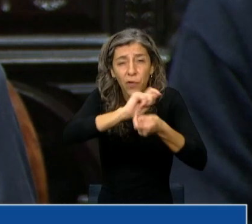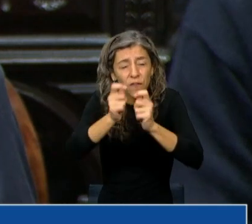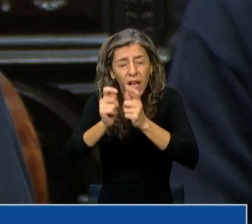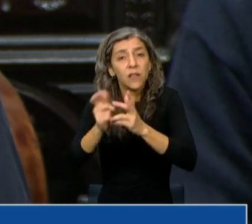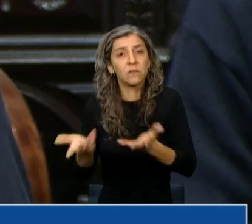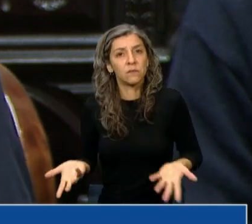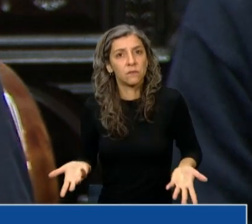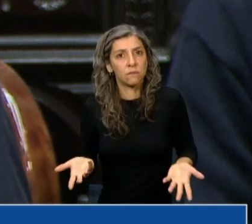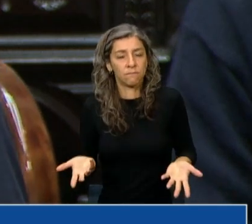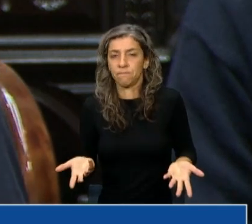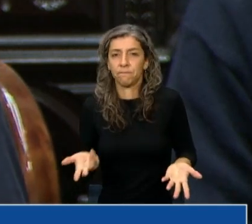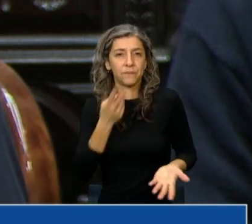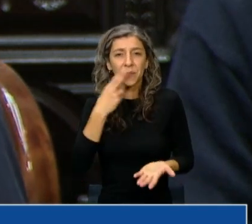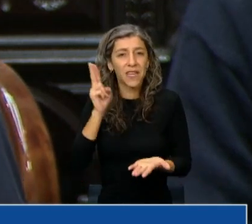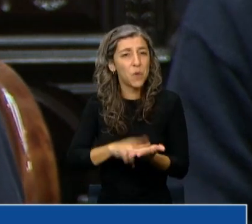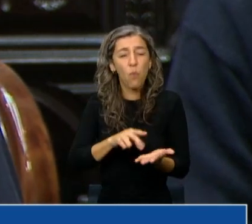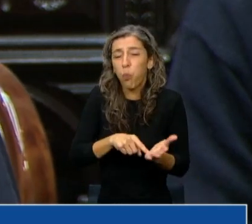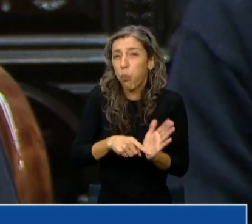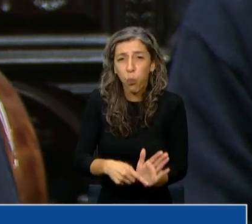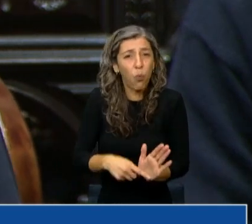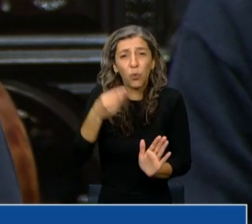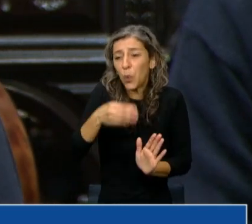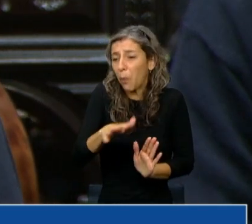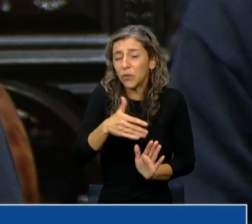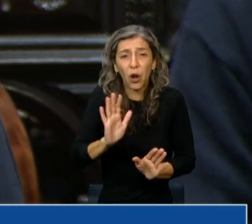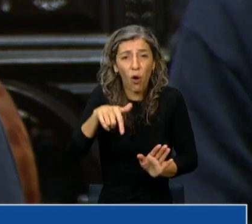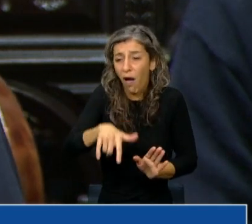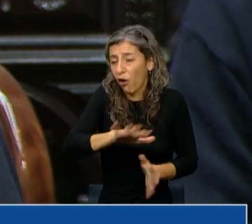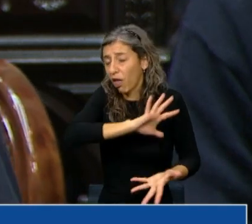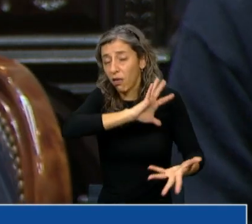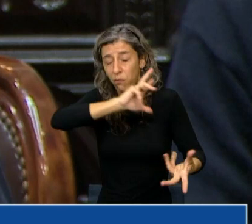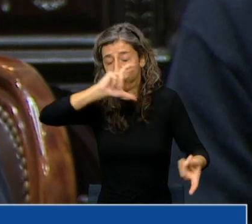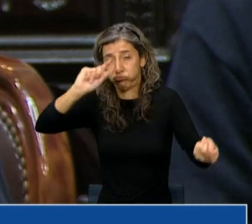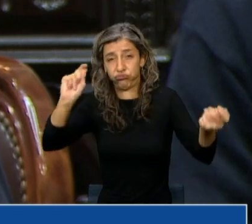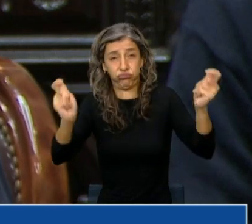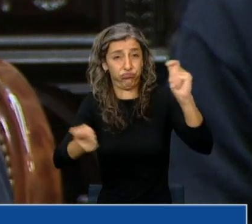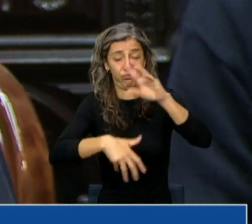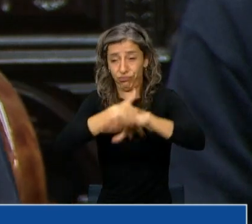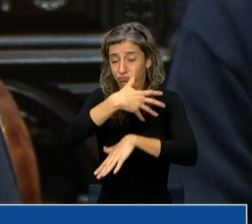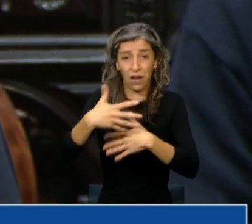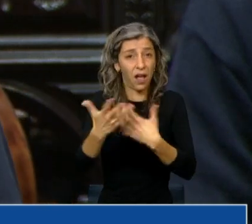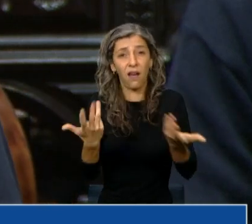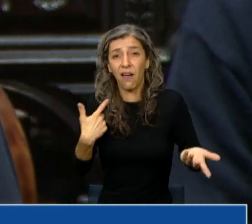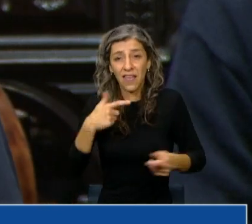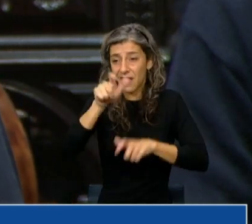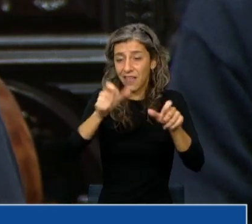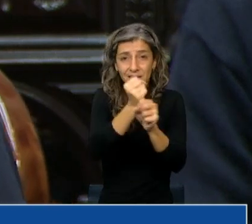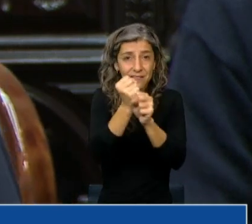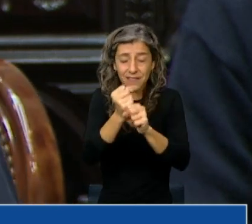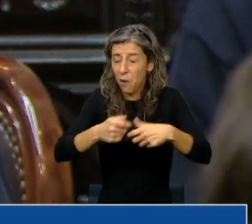ganancias. Es un impuesto distorsivo para el salario de los trabajadores y que fue creciendo en cantidad de